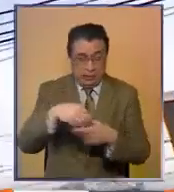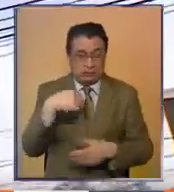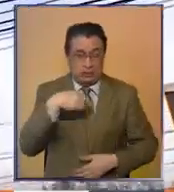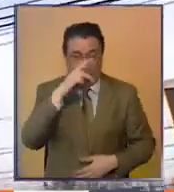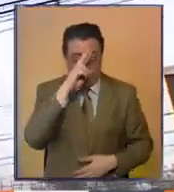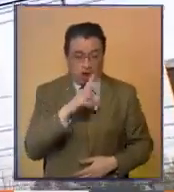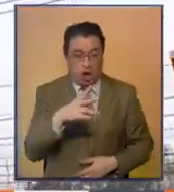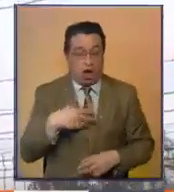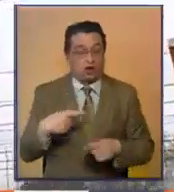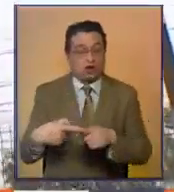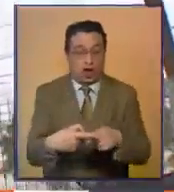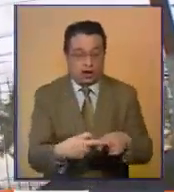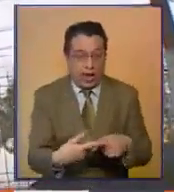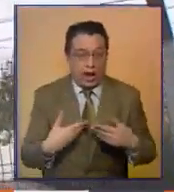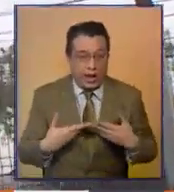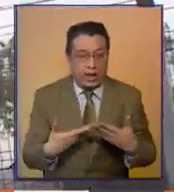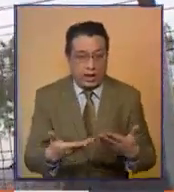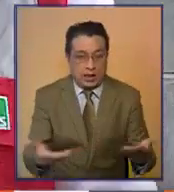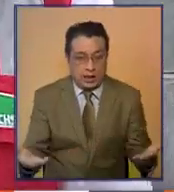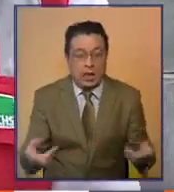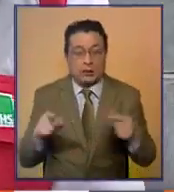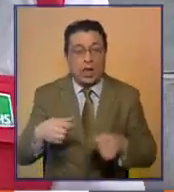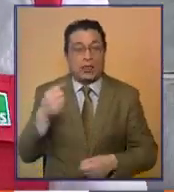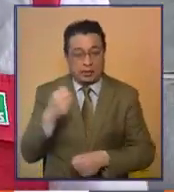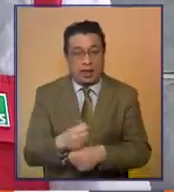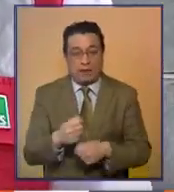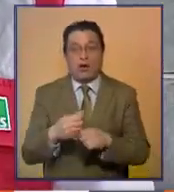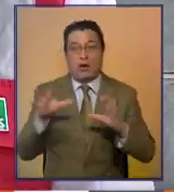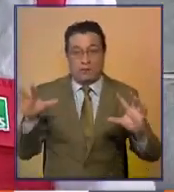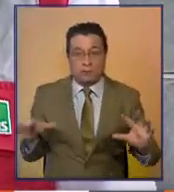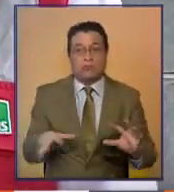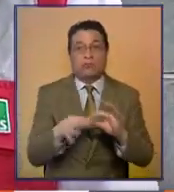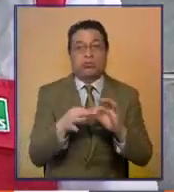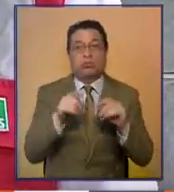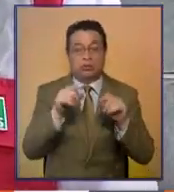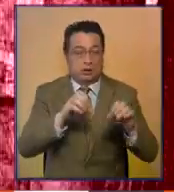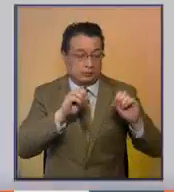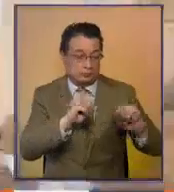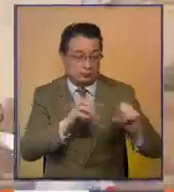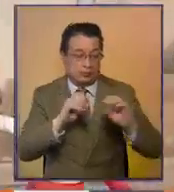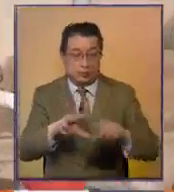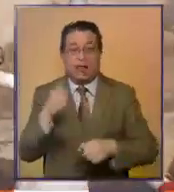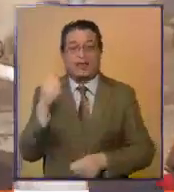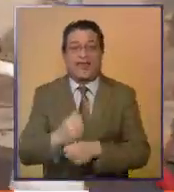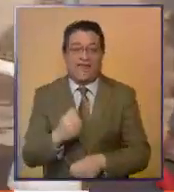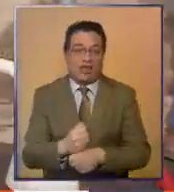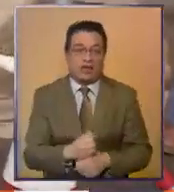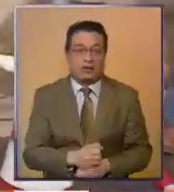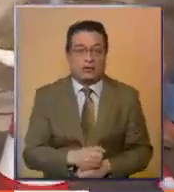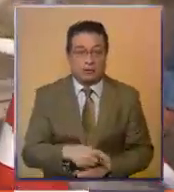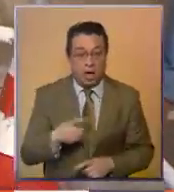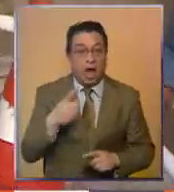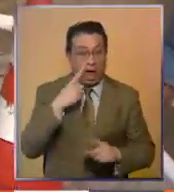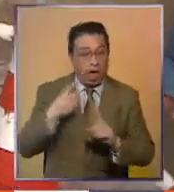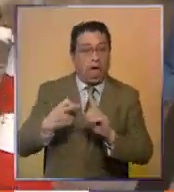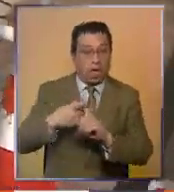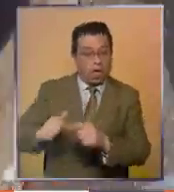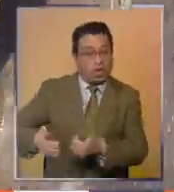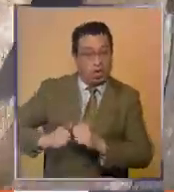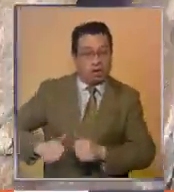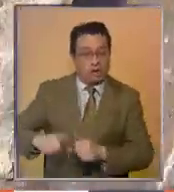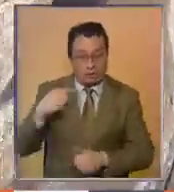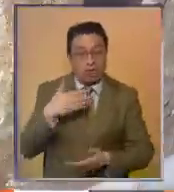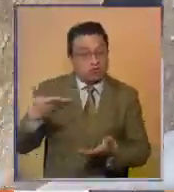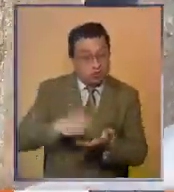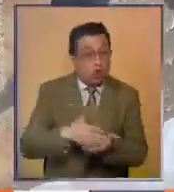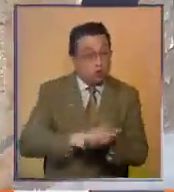cierto, social y en el trabajo está vinculado a otorgar esa capacitación a los trabajadores. Hay desafíos para disminuir las fatalidades